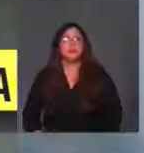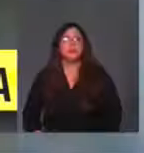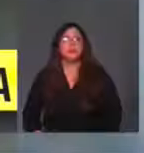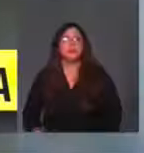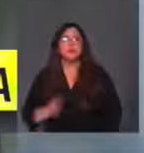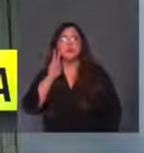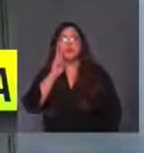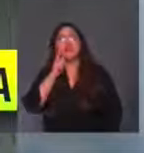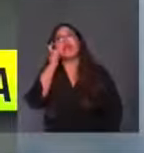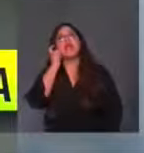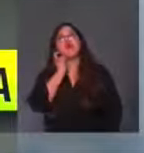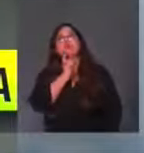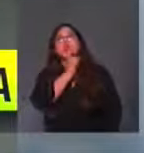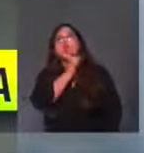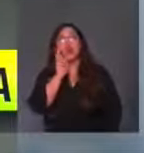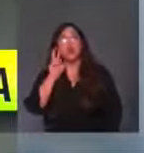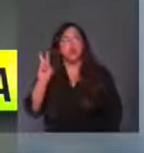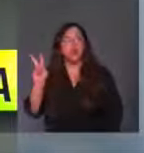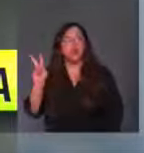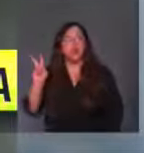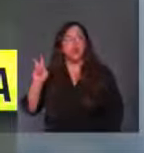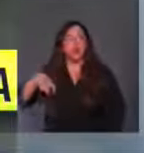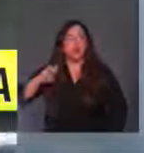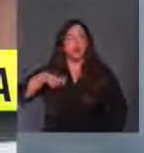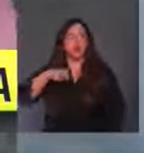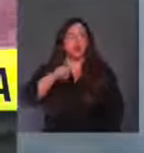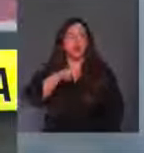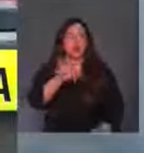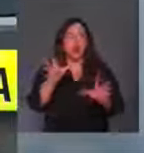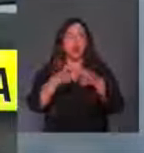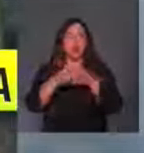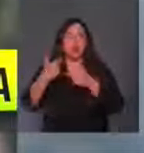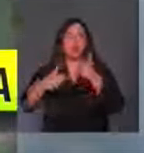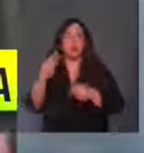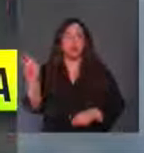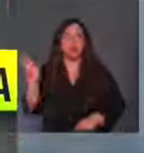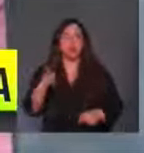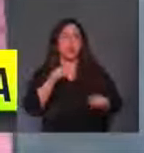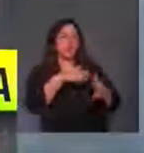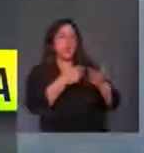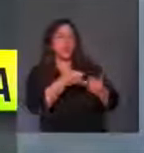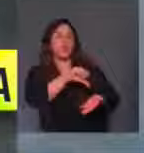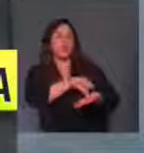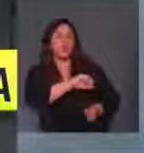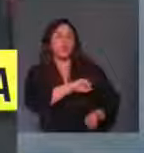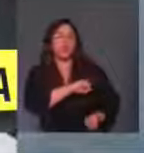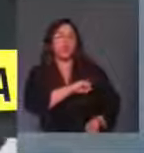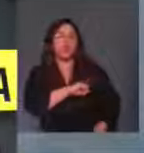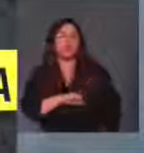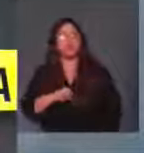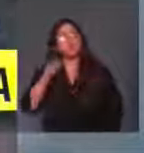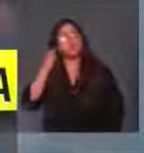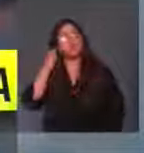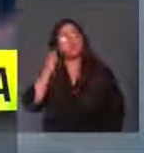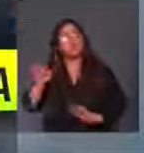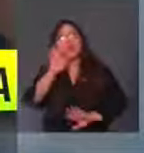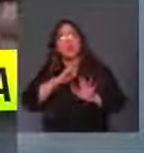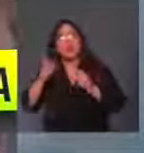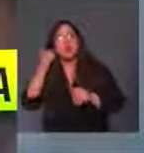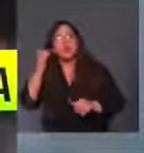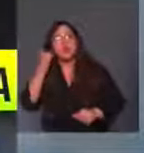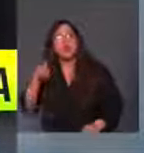Mundaca. Mundaca. Observamos las imágenes. Escuchemos. Esto ocurre en el centro de Santiago, recordemos. Recordemos